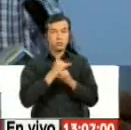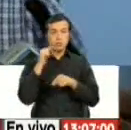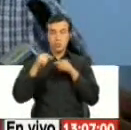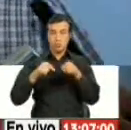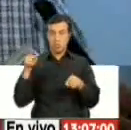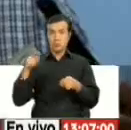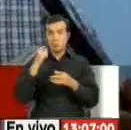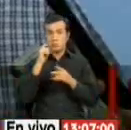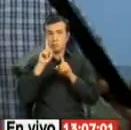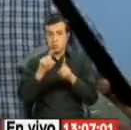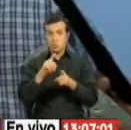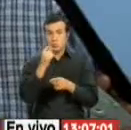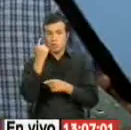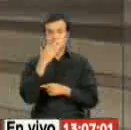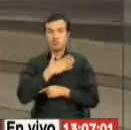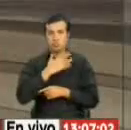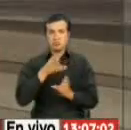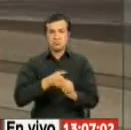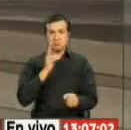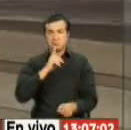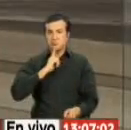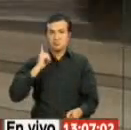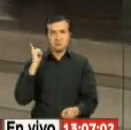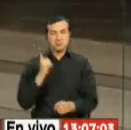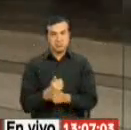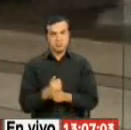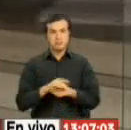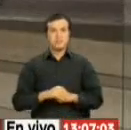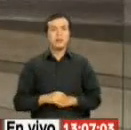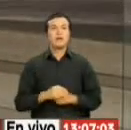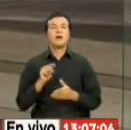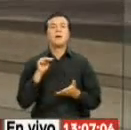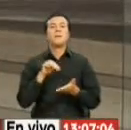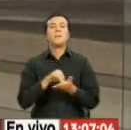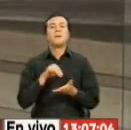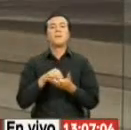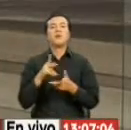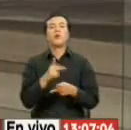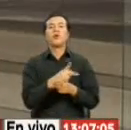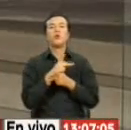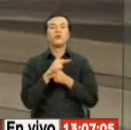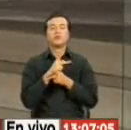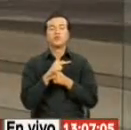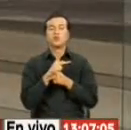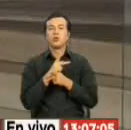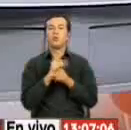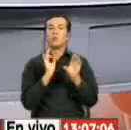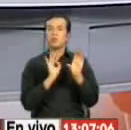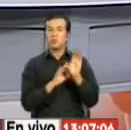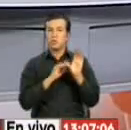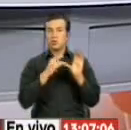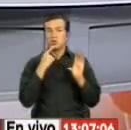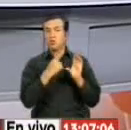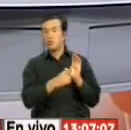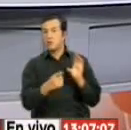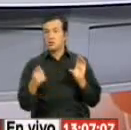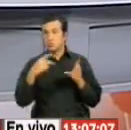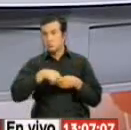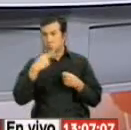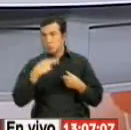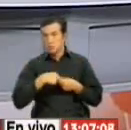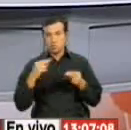país y les tiran esa pregunta yo también entrego mi renuncia los demás integrantes del consejo de participación ciudadana han descartado tener las mismas